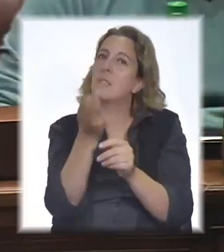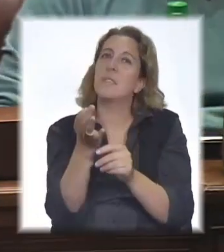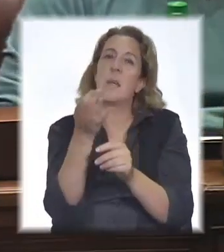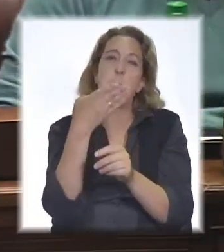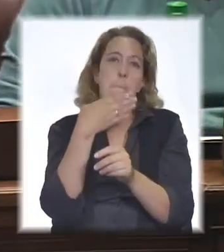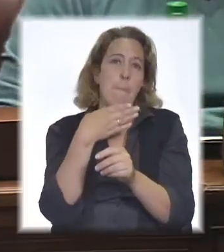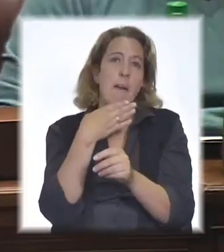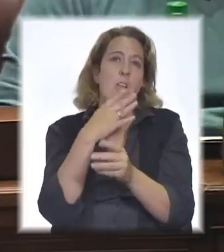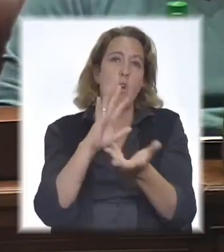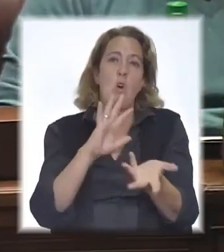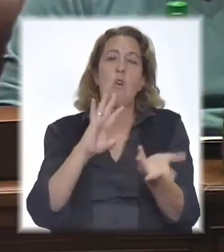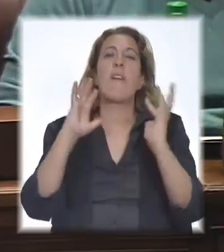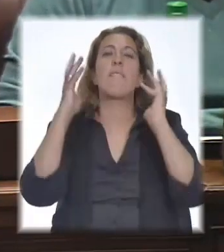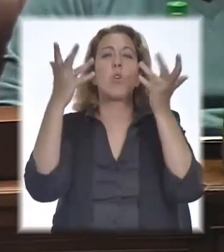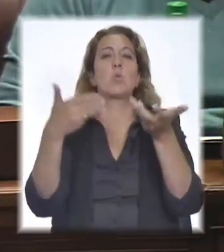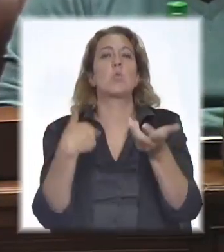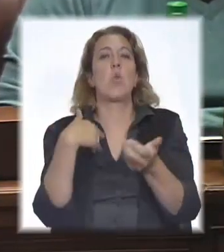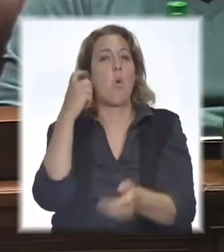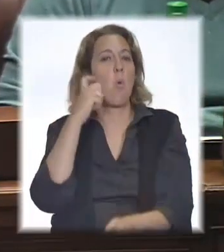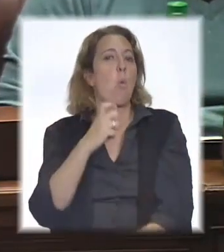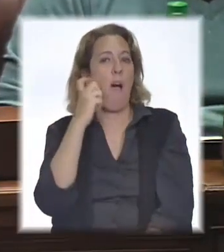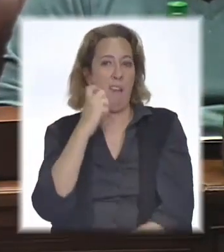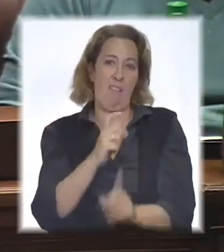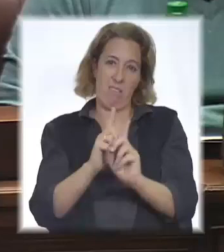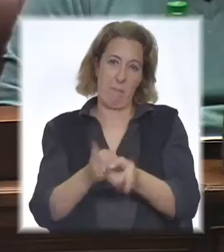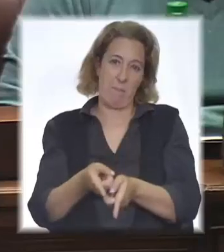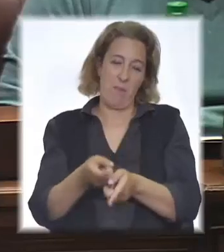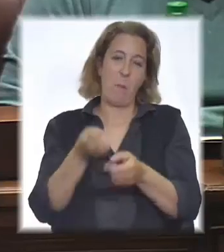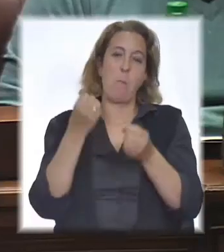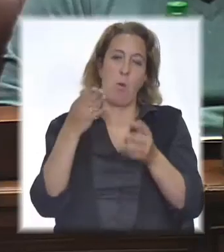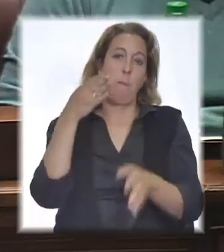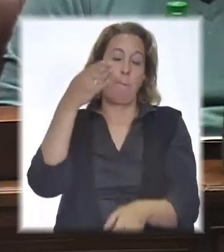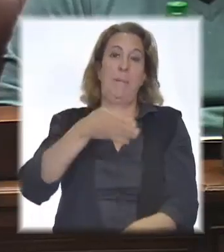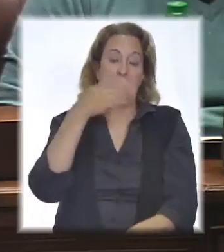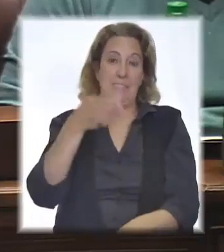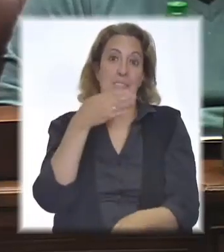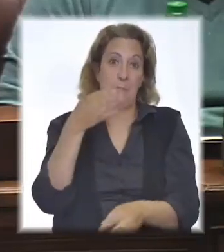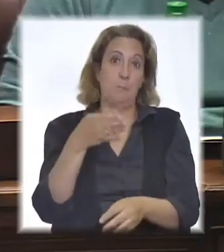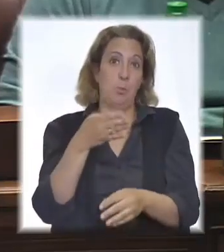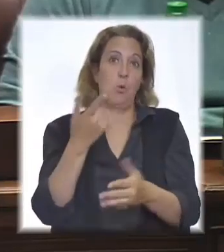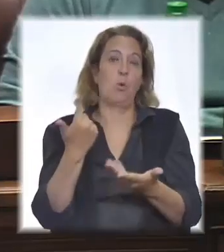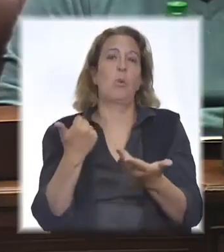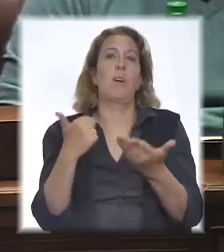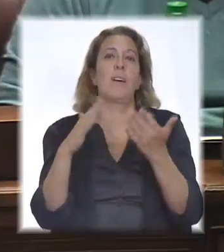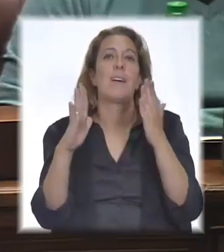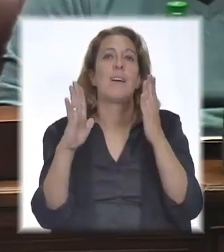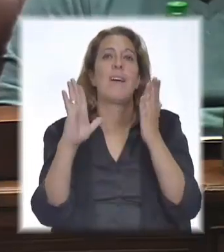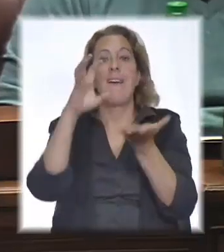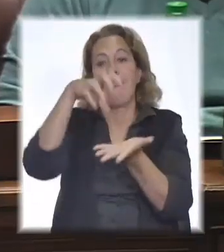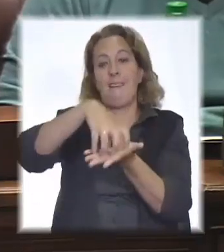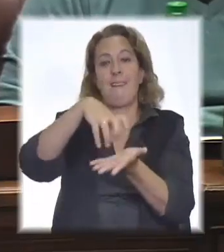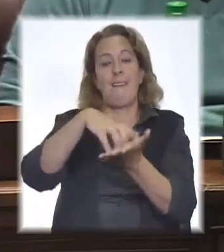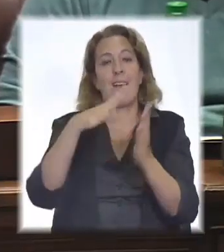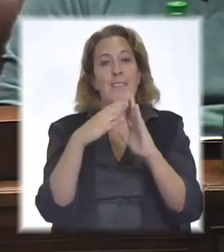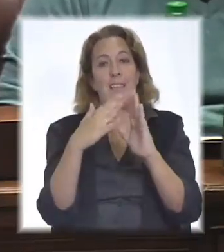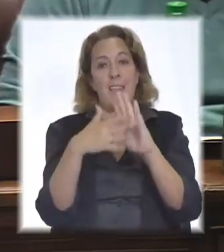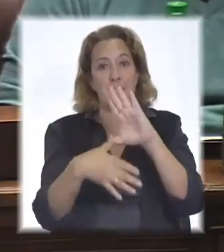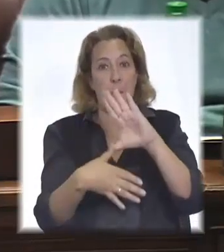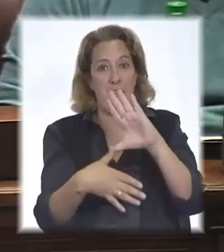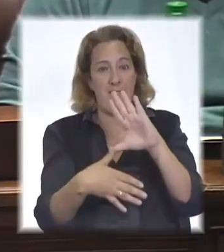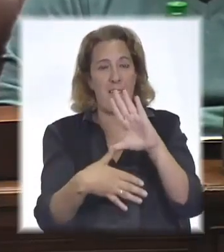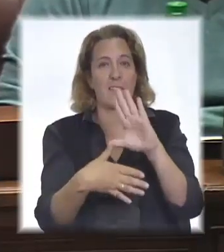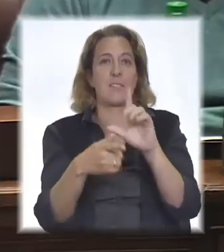revolución cubana obviamente porque él participó activamente de las casas las américas fue fue